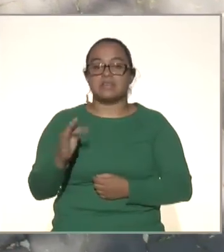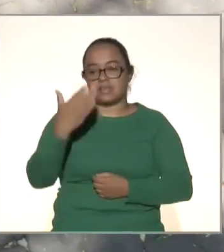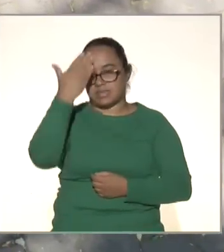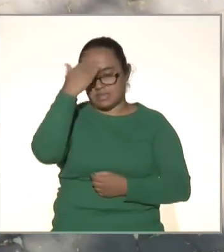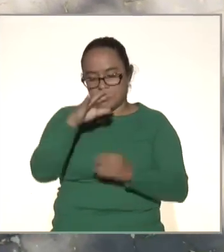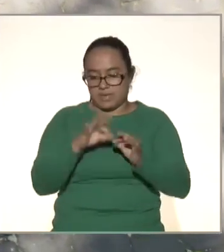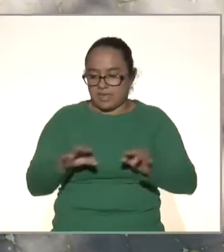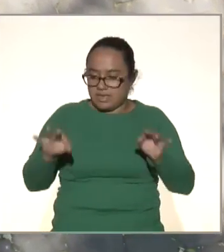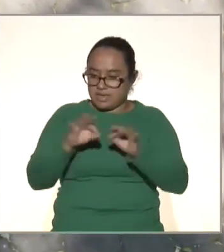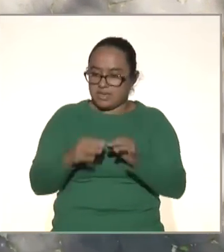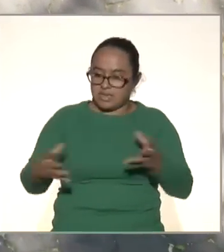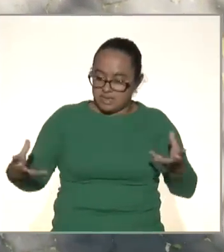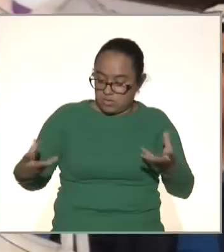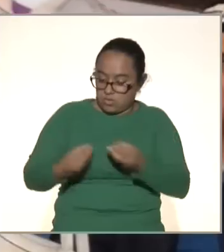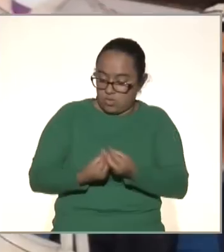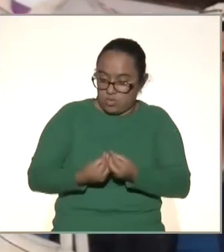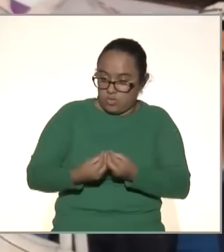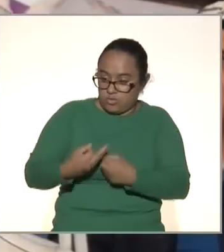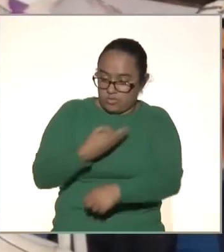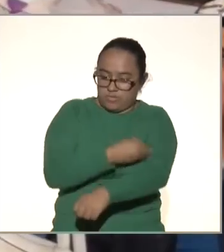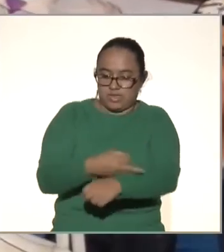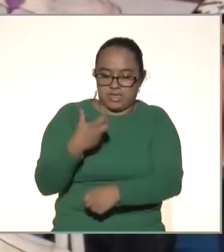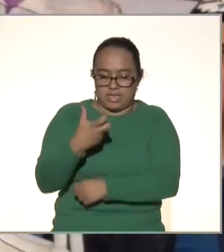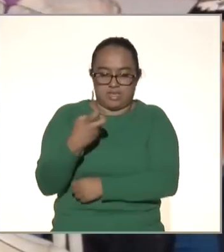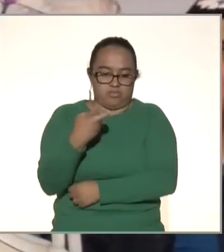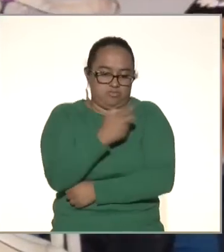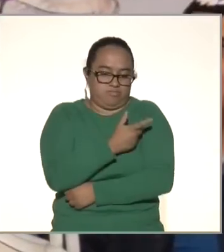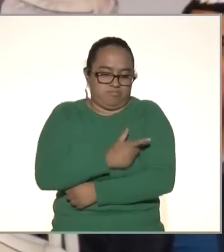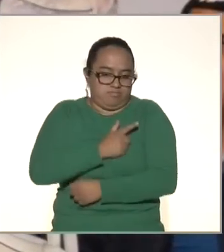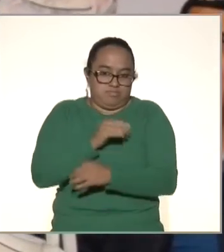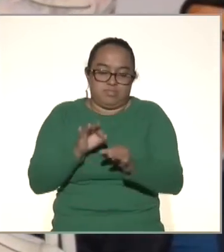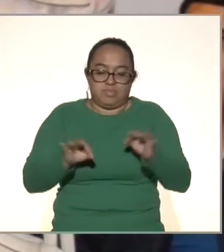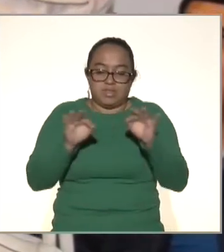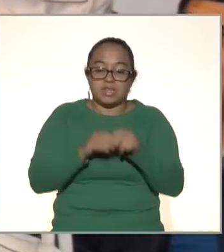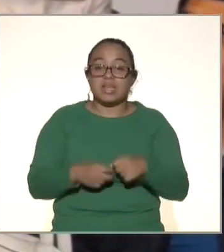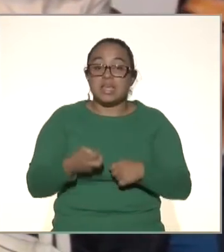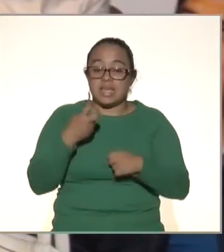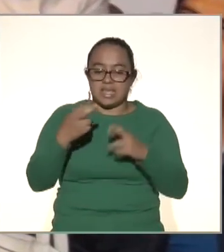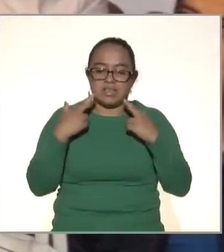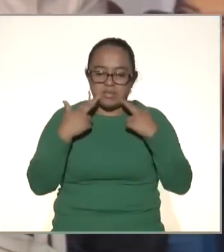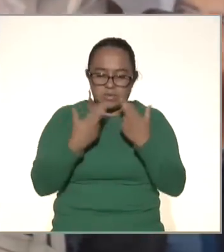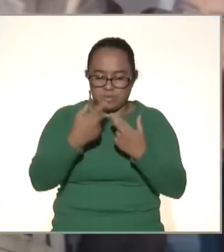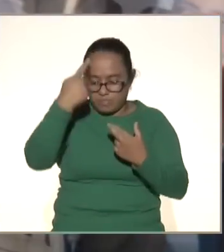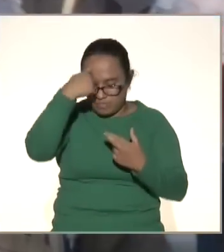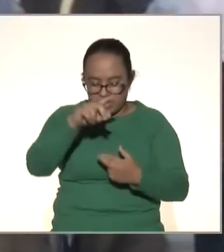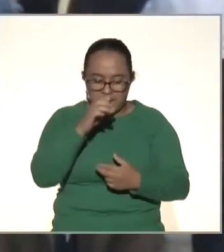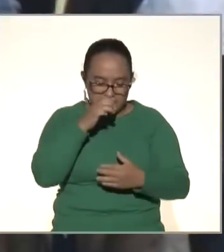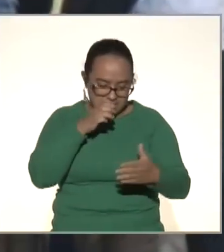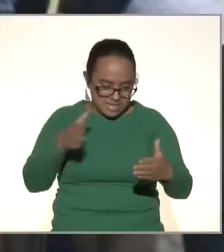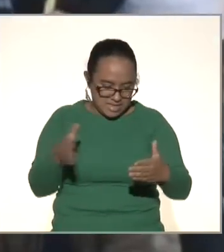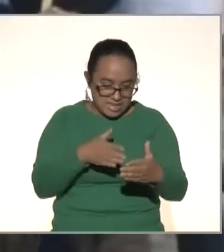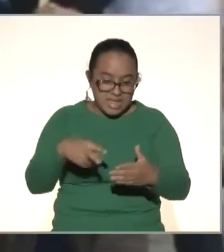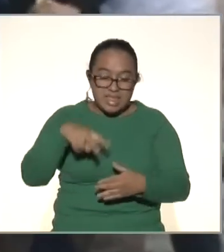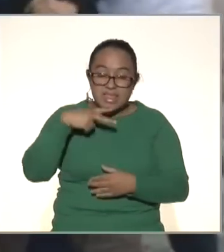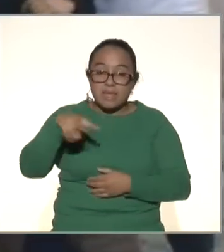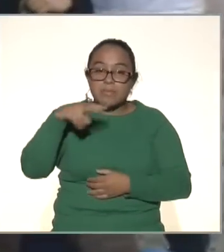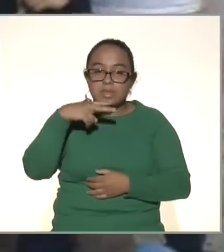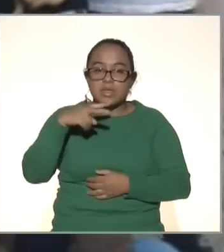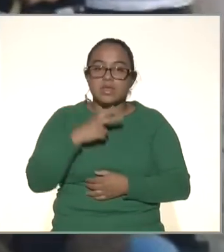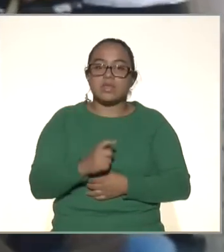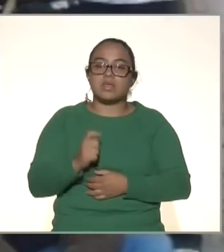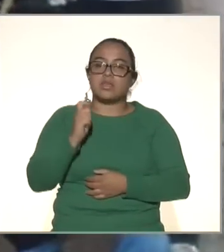importante para nosotros estar reunidos. Incluso la reunión para preparar la cena de Navidad la